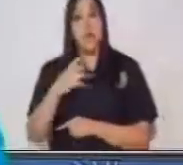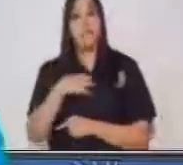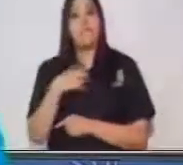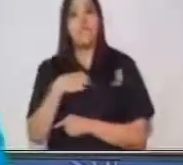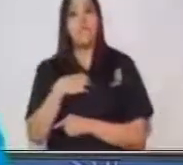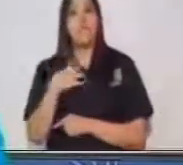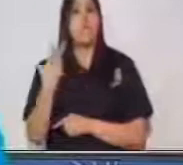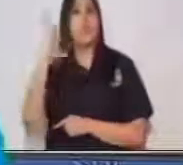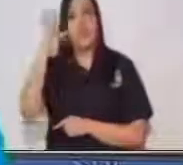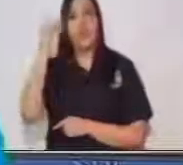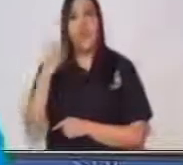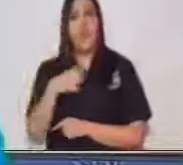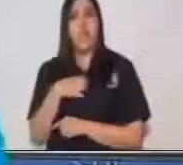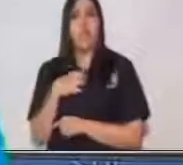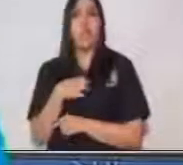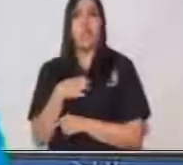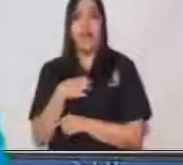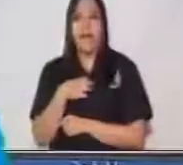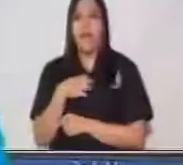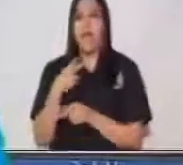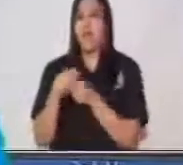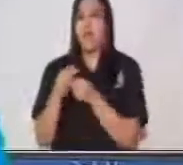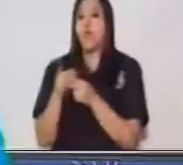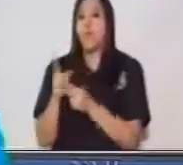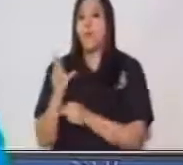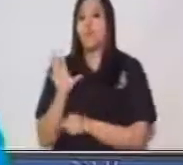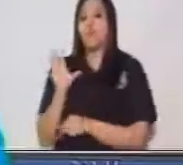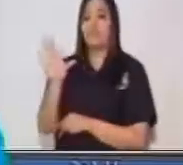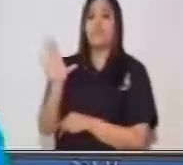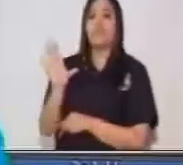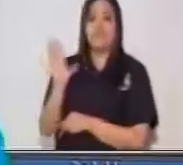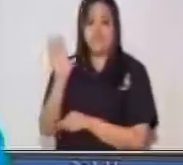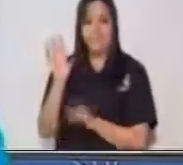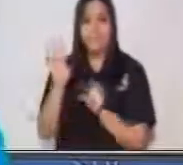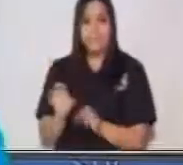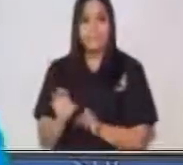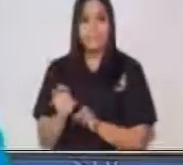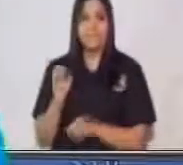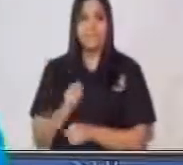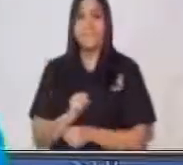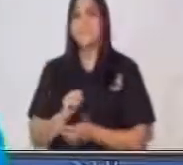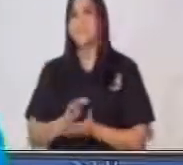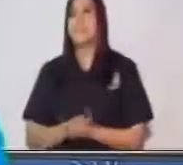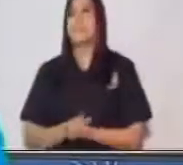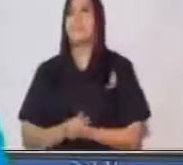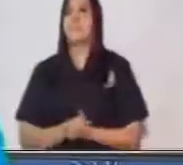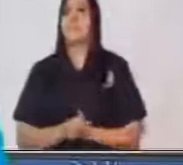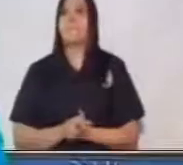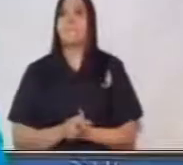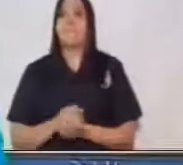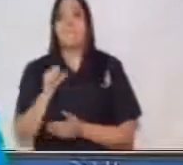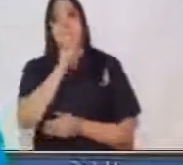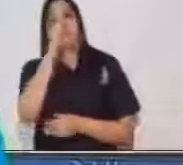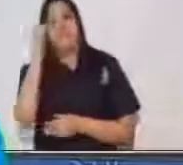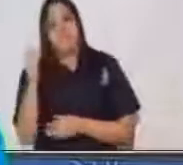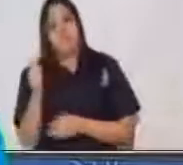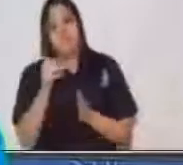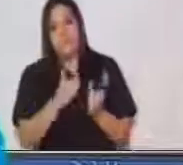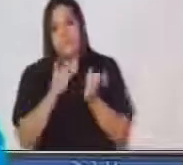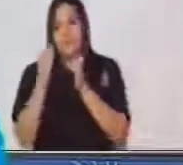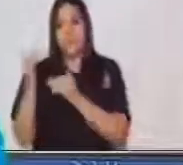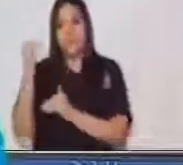propio porque es el nombre de una persona. Muy bien, continuemos entonces con nuestra siguiente